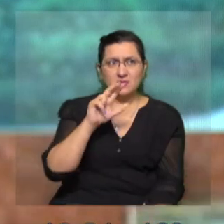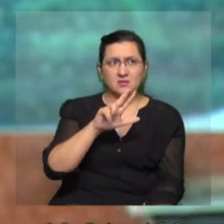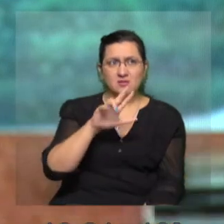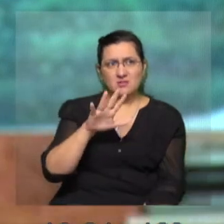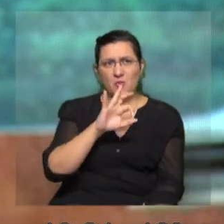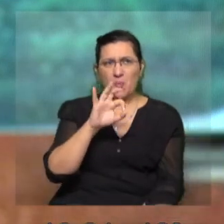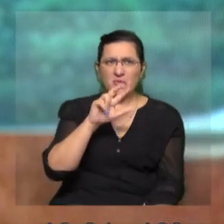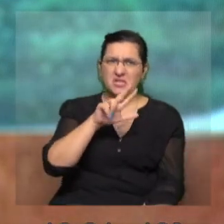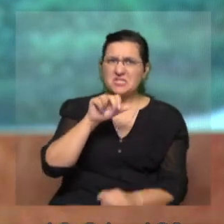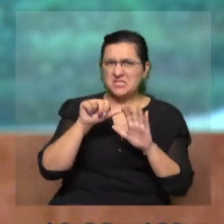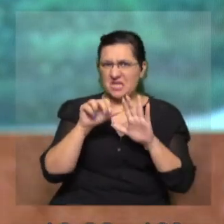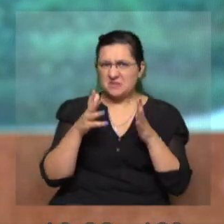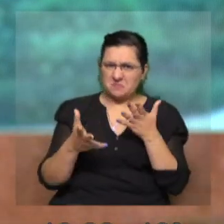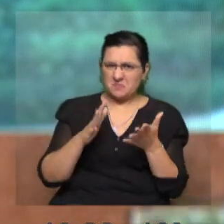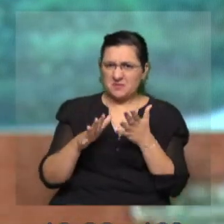36 años tenía.